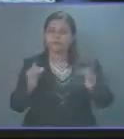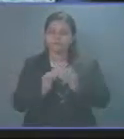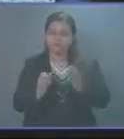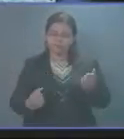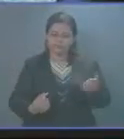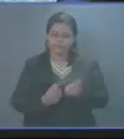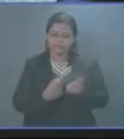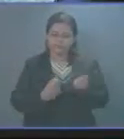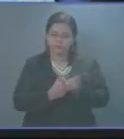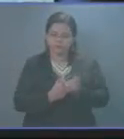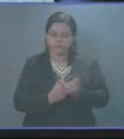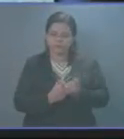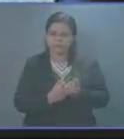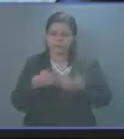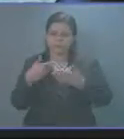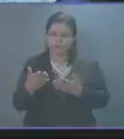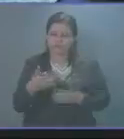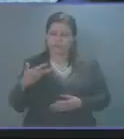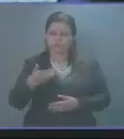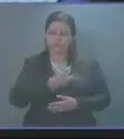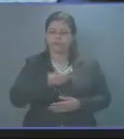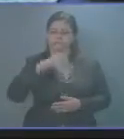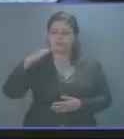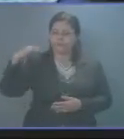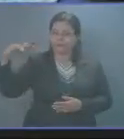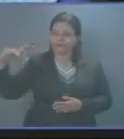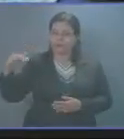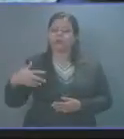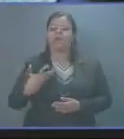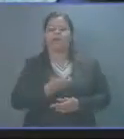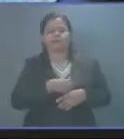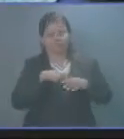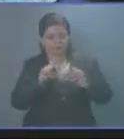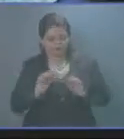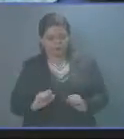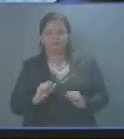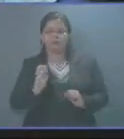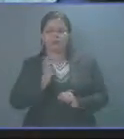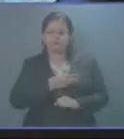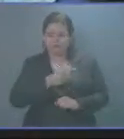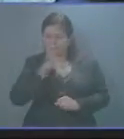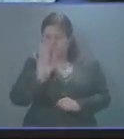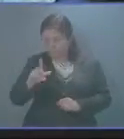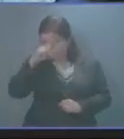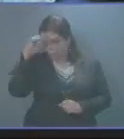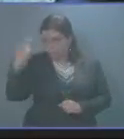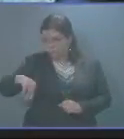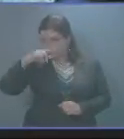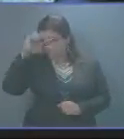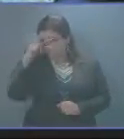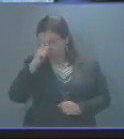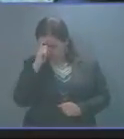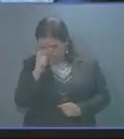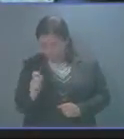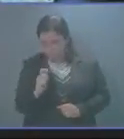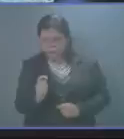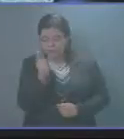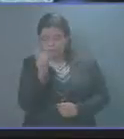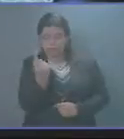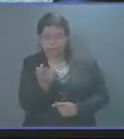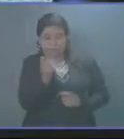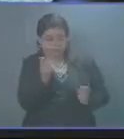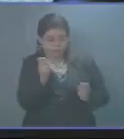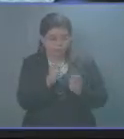cooperación brindada a nuestro país. Es procedente reconocer la labor desempeñada por el